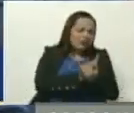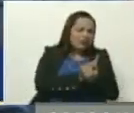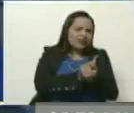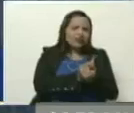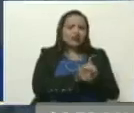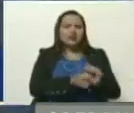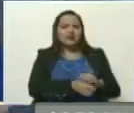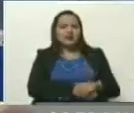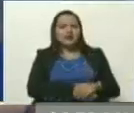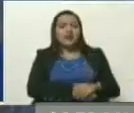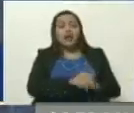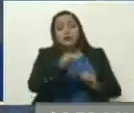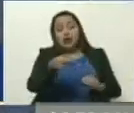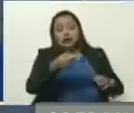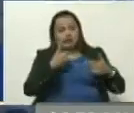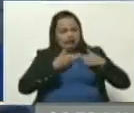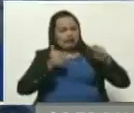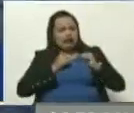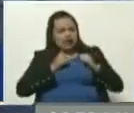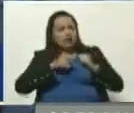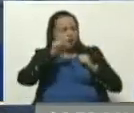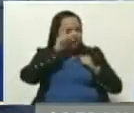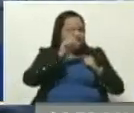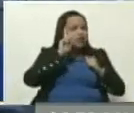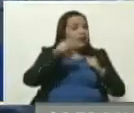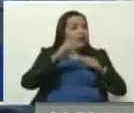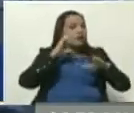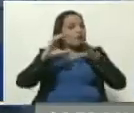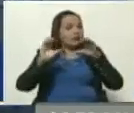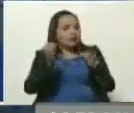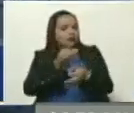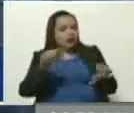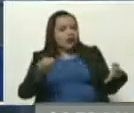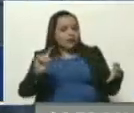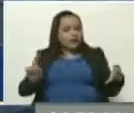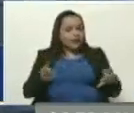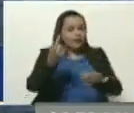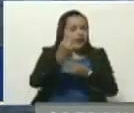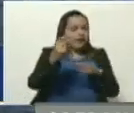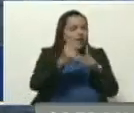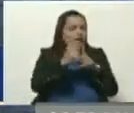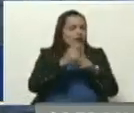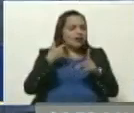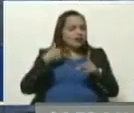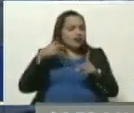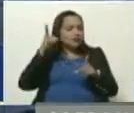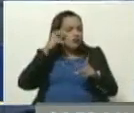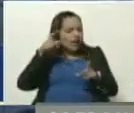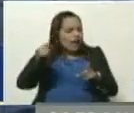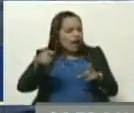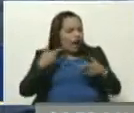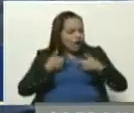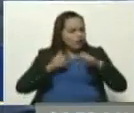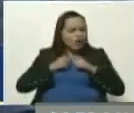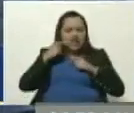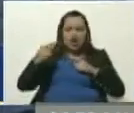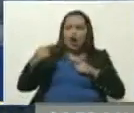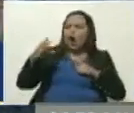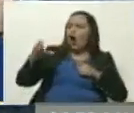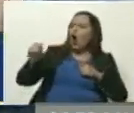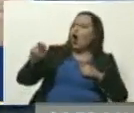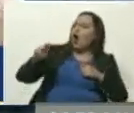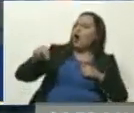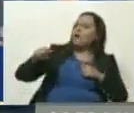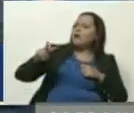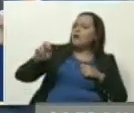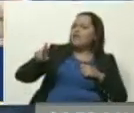extraordinario comunicador, como buen pedagogo. La primera vez que escuché esa palabra de conversadito, se la escuché a Aristóbulo y era como para... bueno,